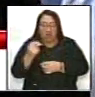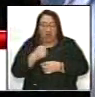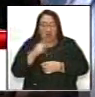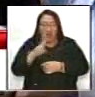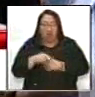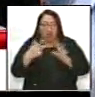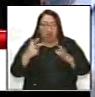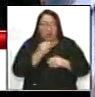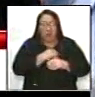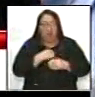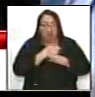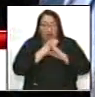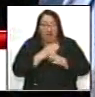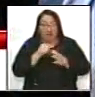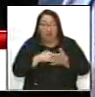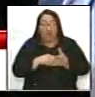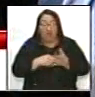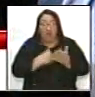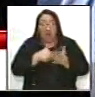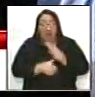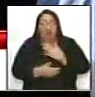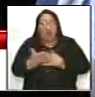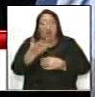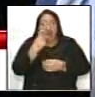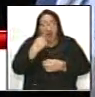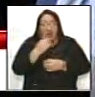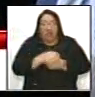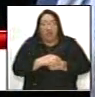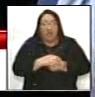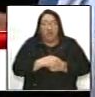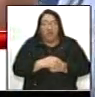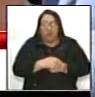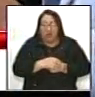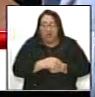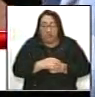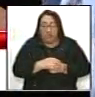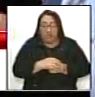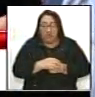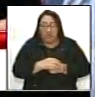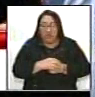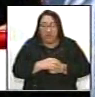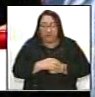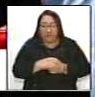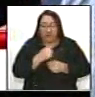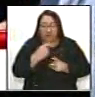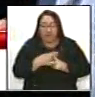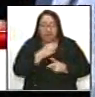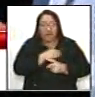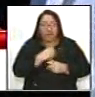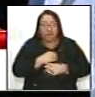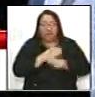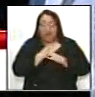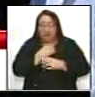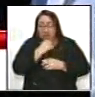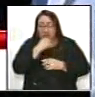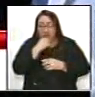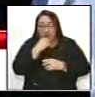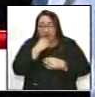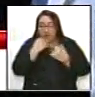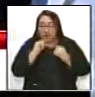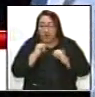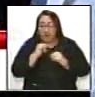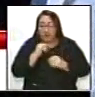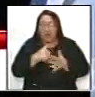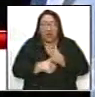423-2018 Ministerio de Defensa, remitido por el señor Jorge Kisi Wagner, ex ministro de Defensa, dio respuesta al